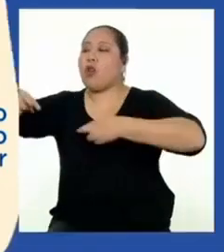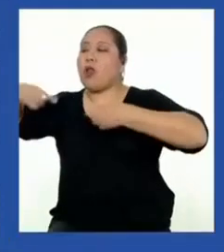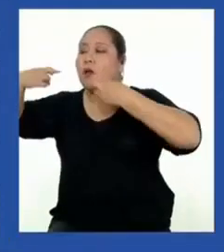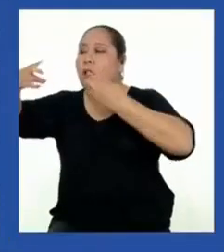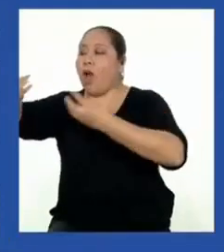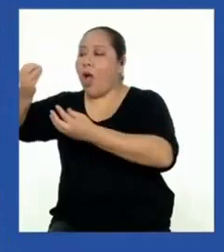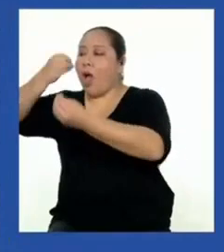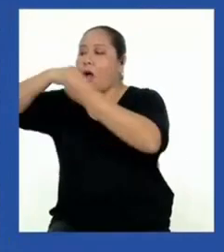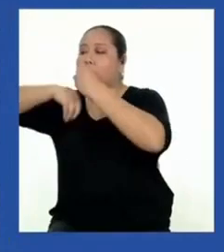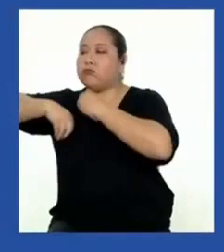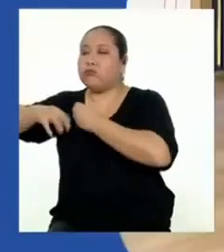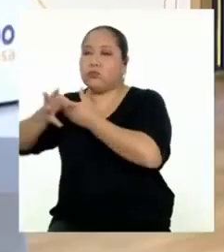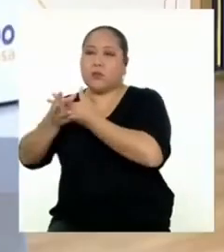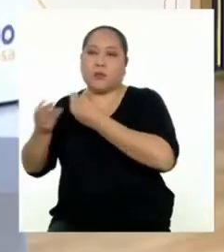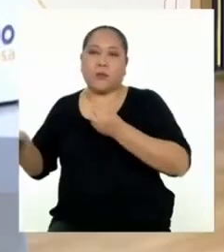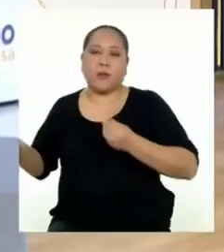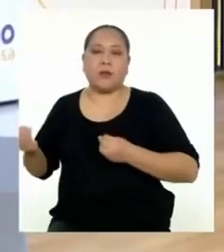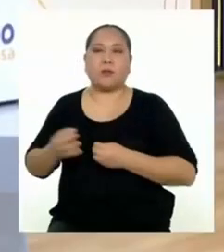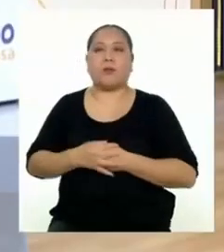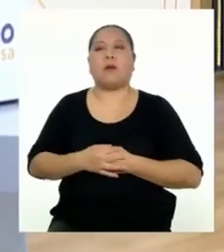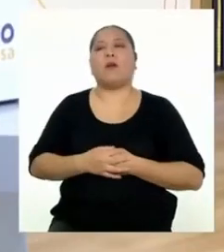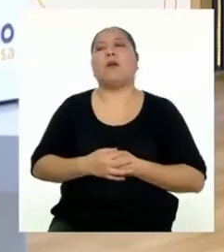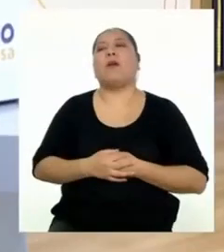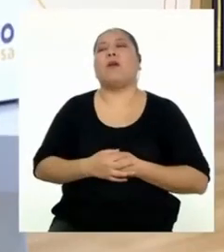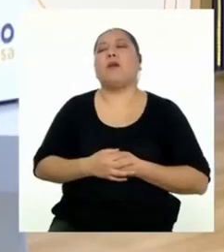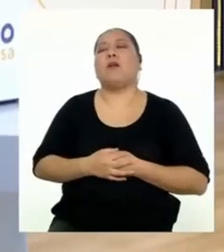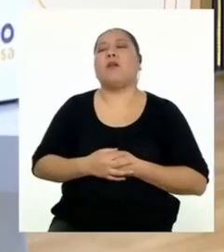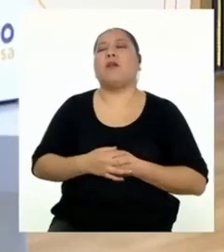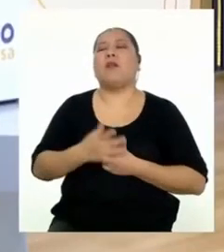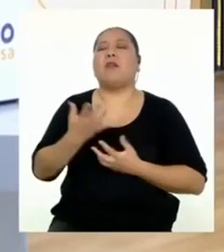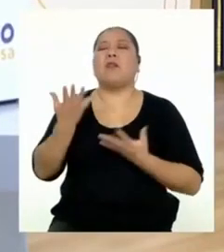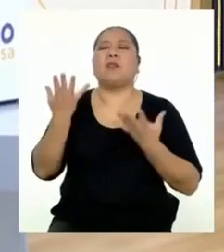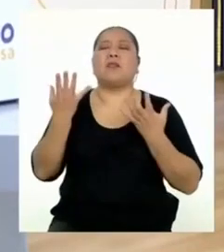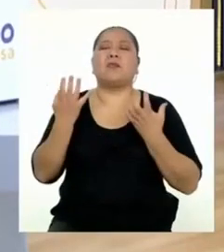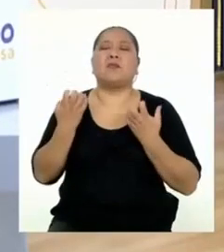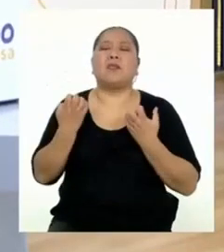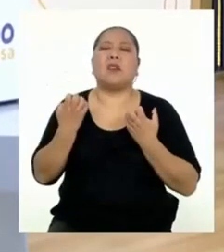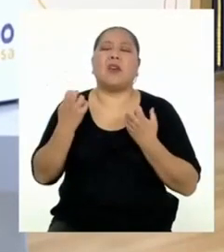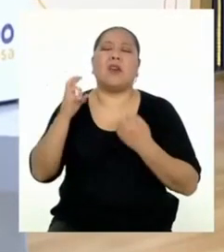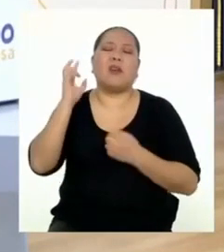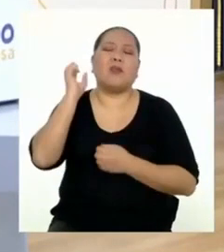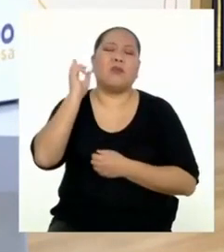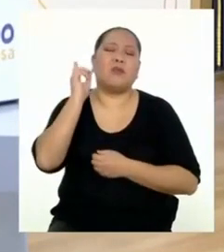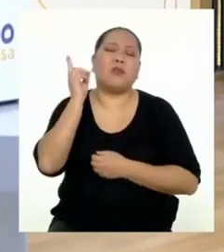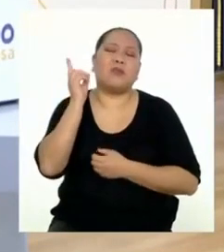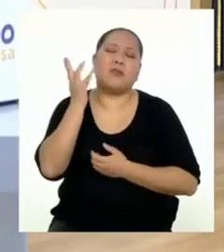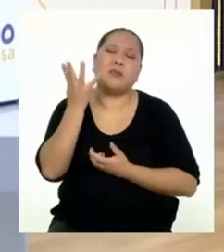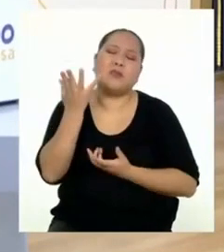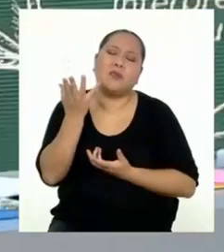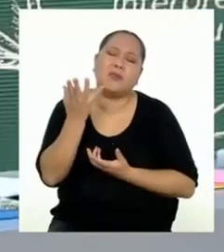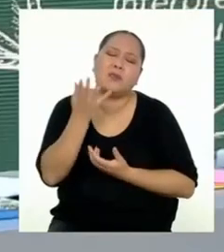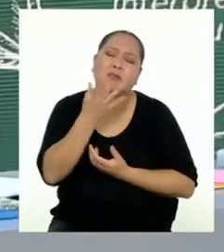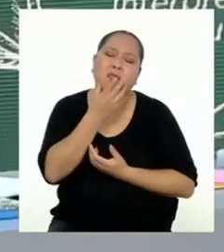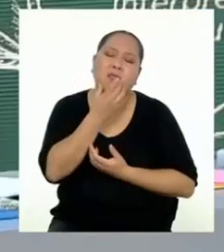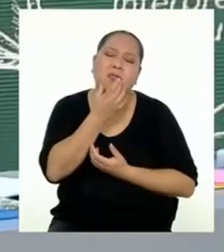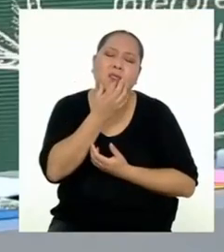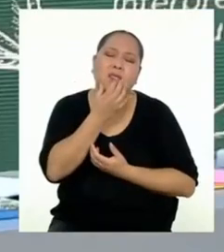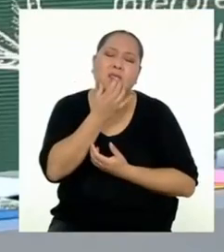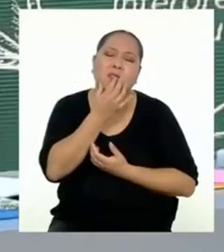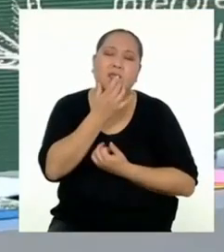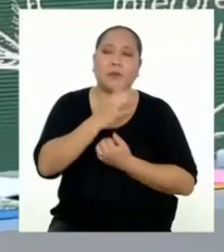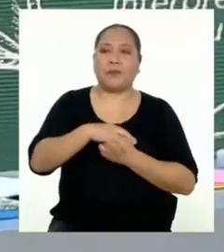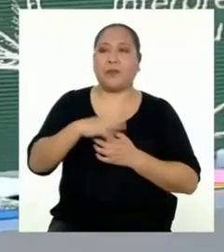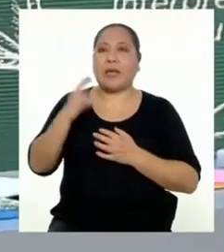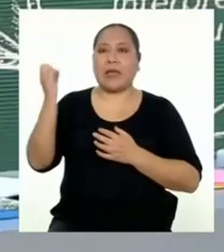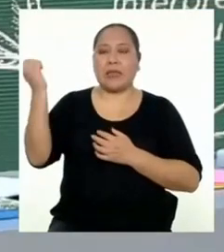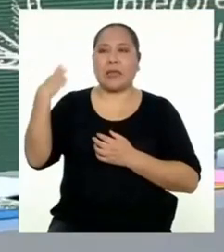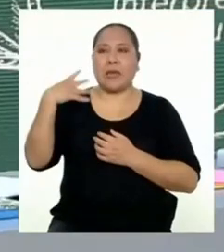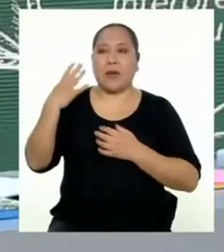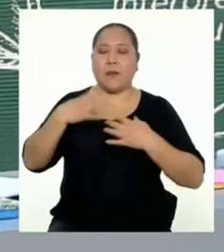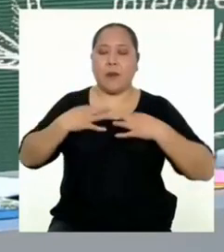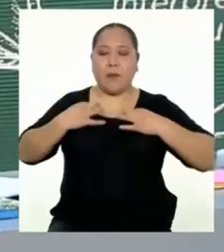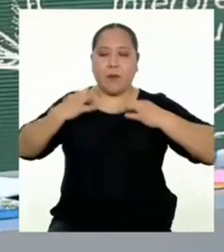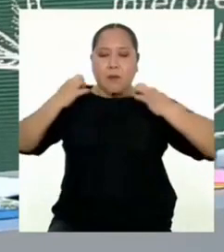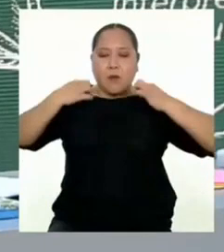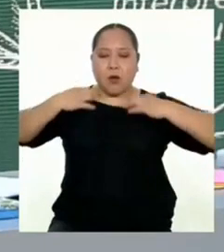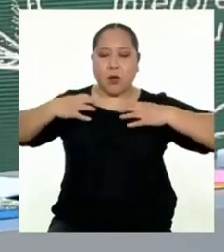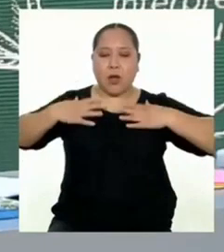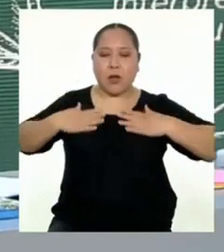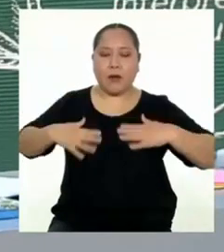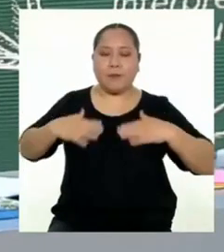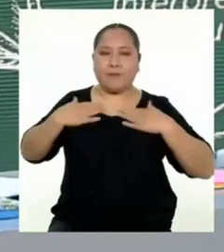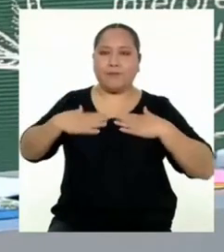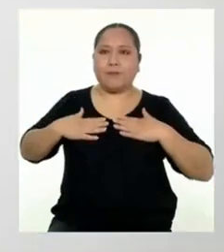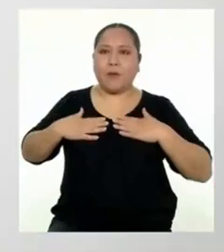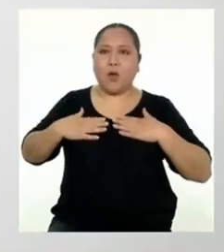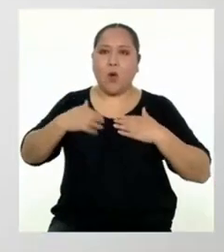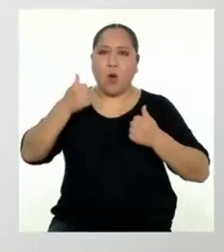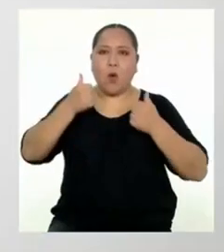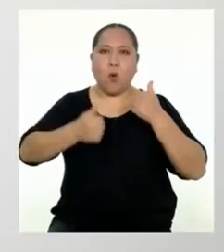ejemplo. Ay, ya me hizo antojar, profesor. Dígame, mi polera, ¿qué